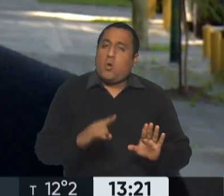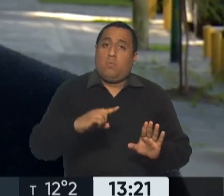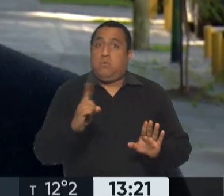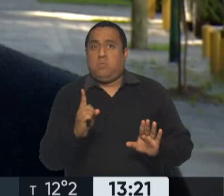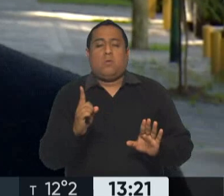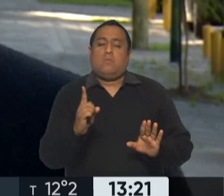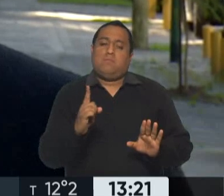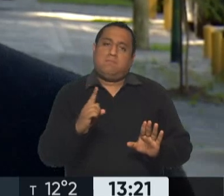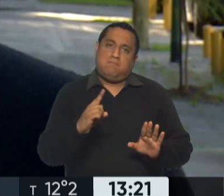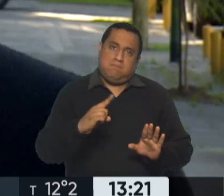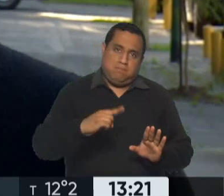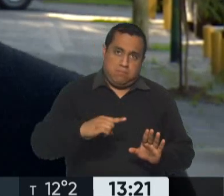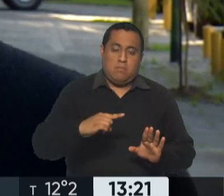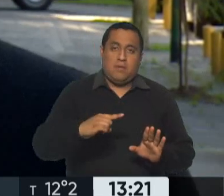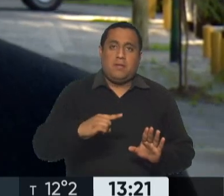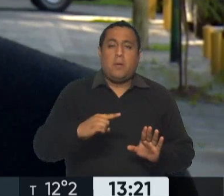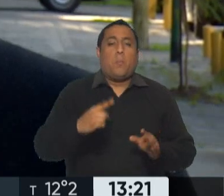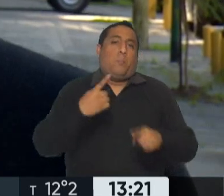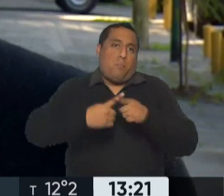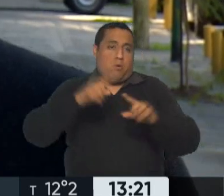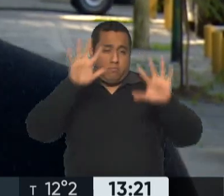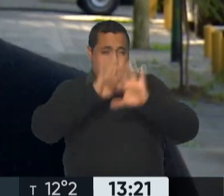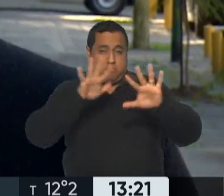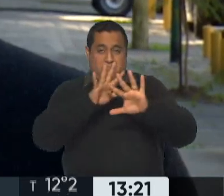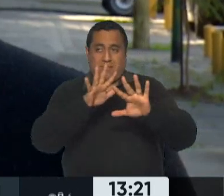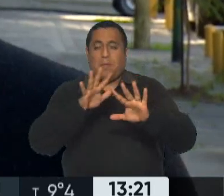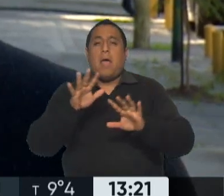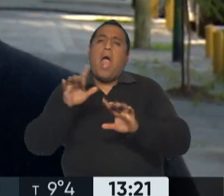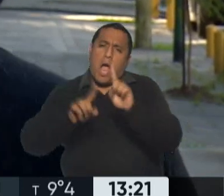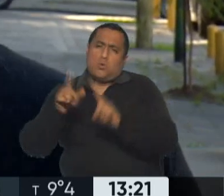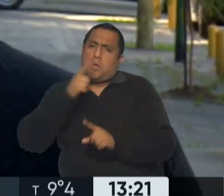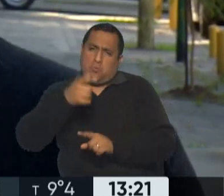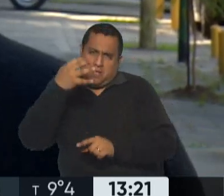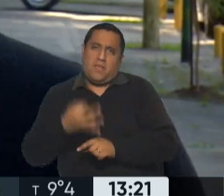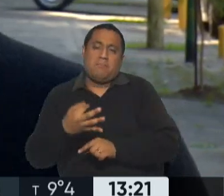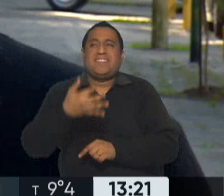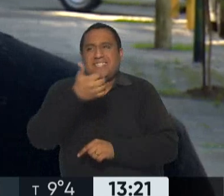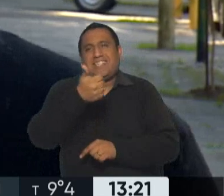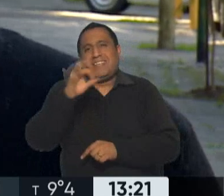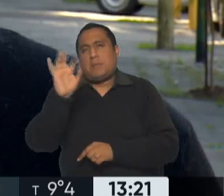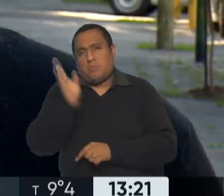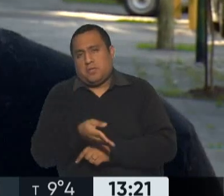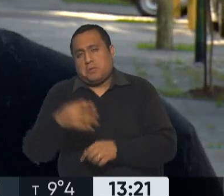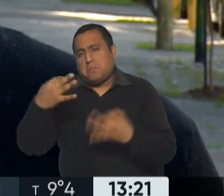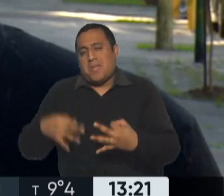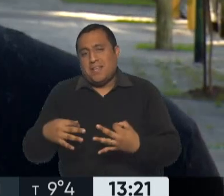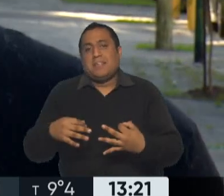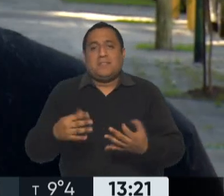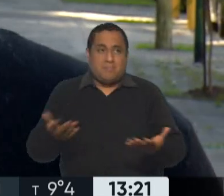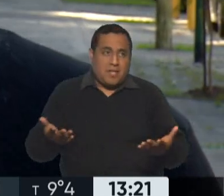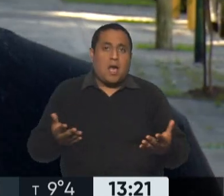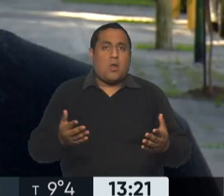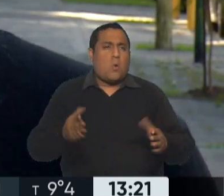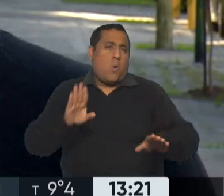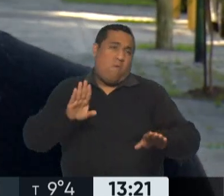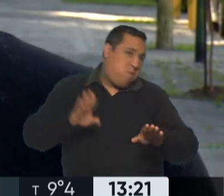con visibilidad limitada. Y ahí la respuesta fue un poquito más alta, el 60% nos respondió correctamente, que es que la velocidad